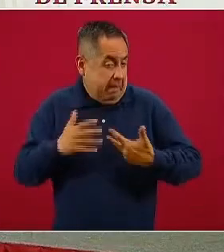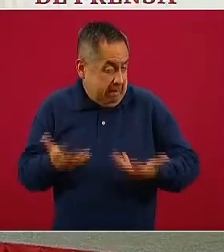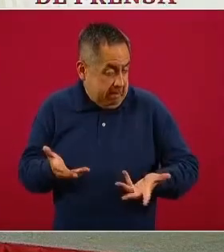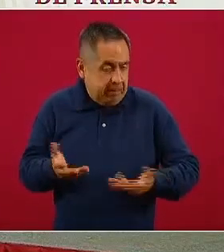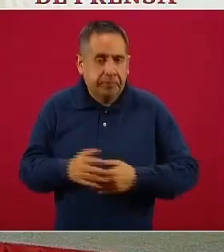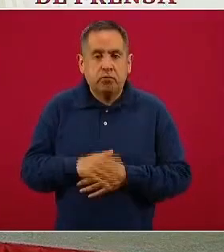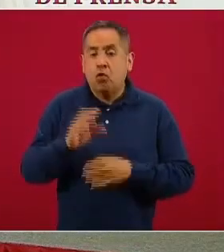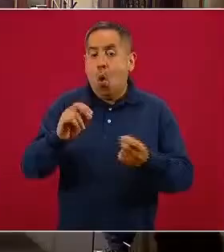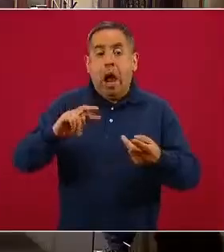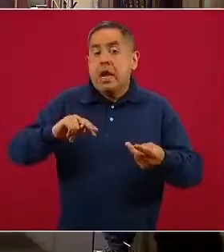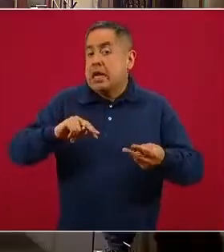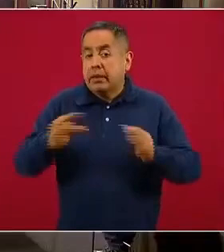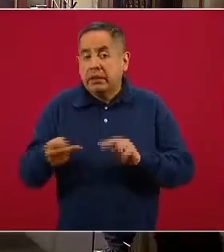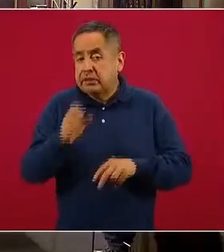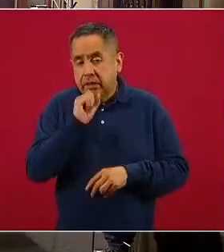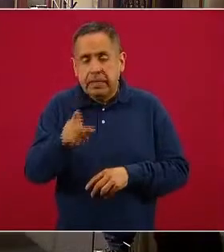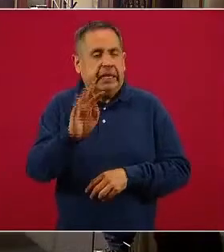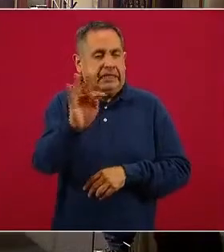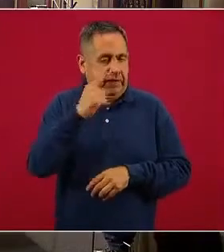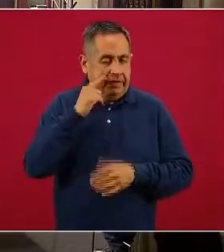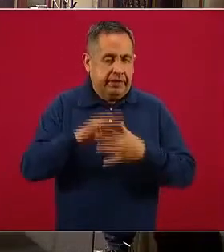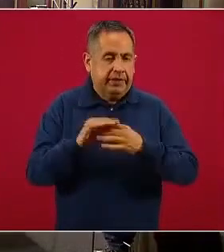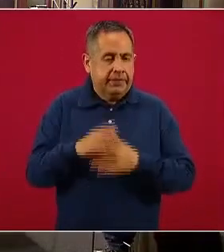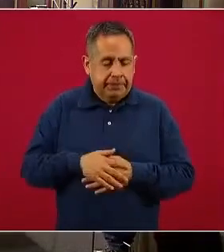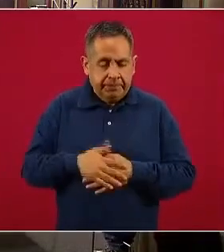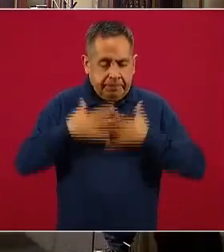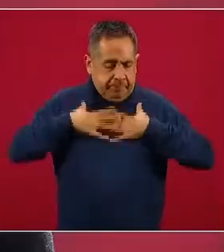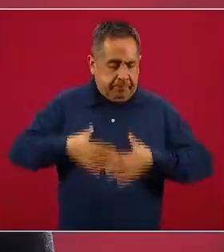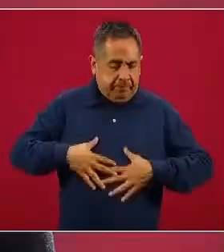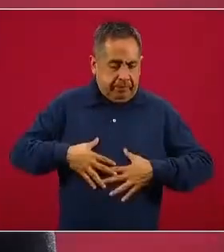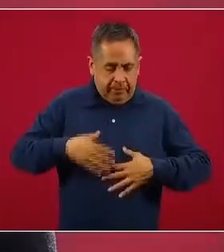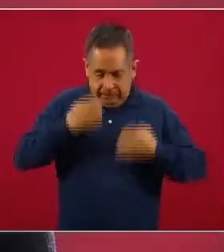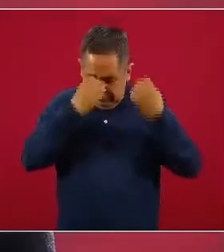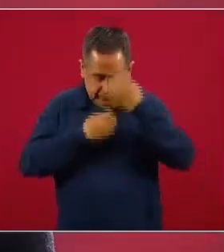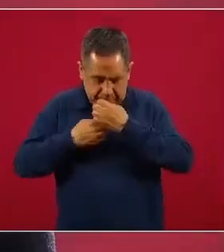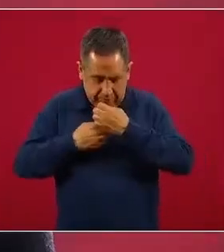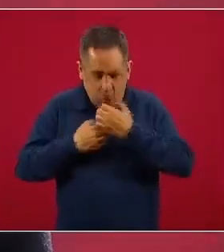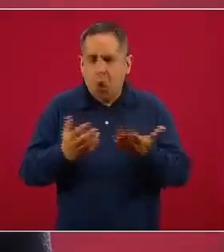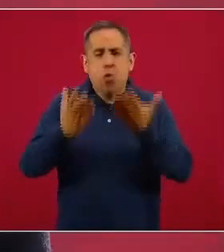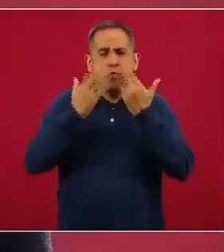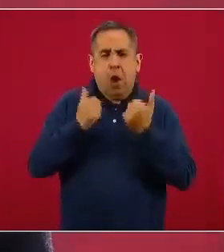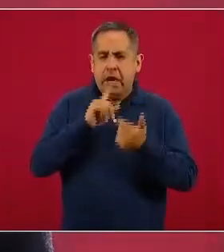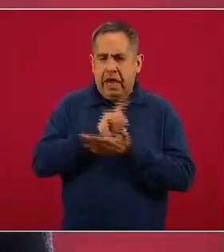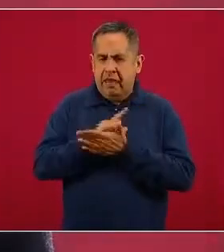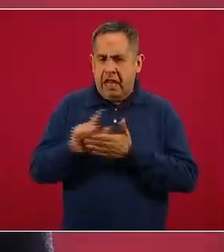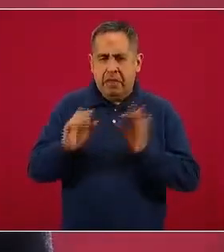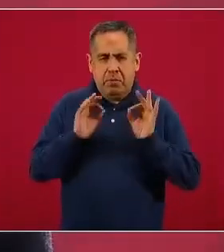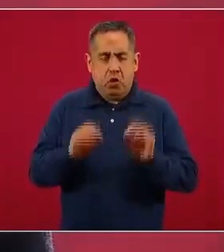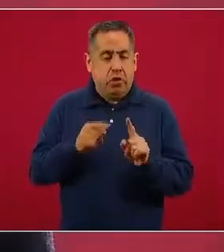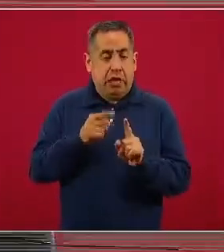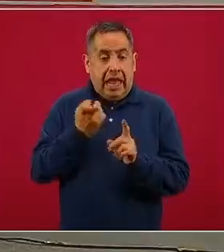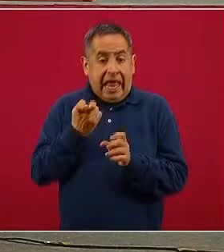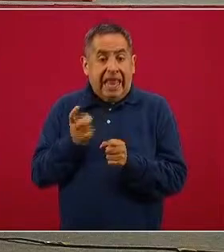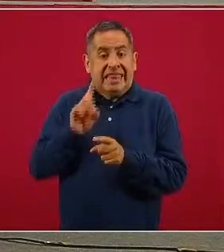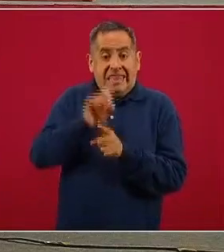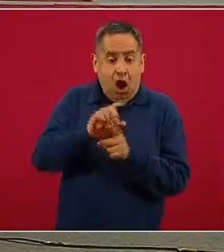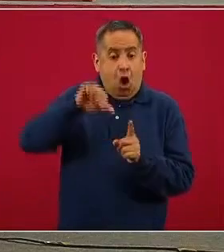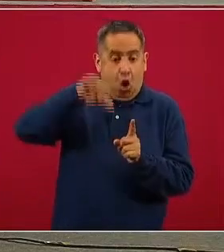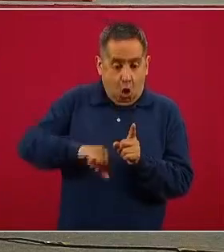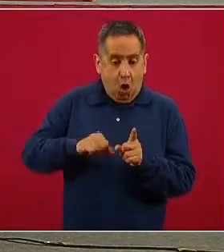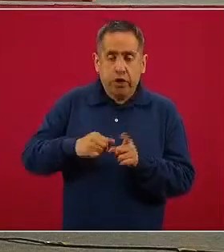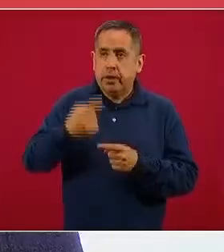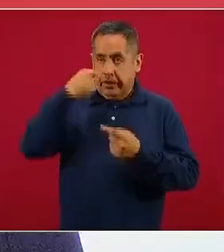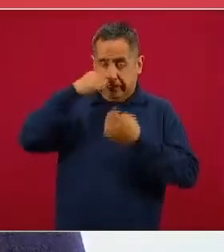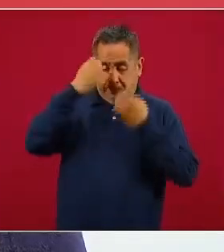lo contrario, si esa persona sale negativa, esa persona es negativa para el día en que se tomó la